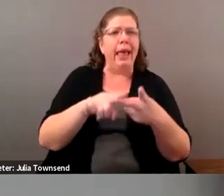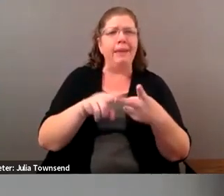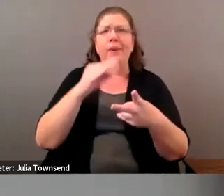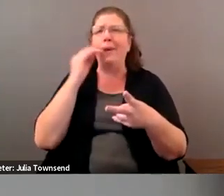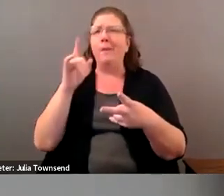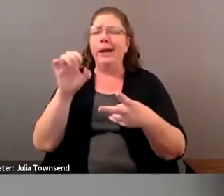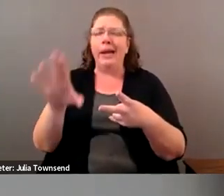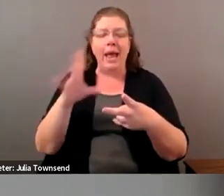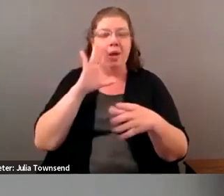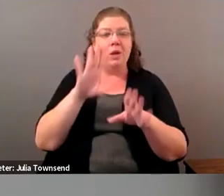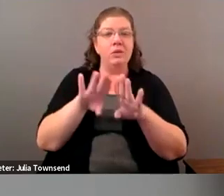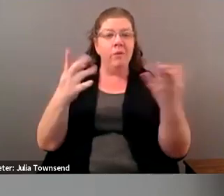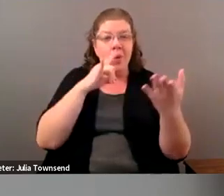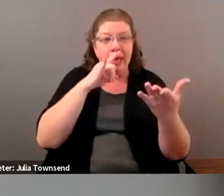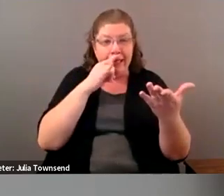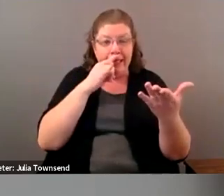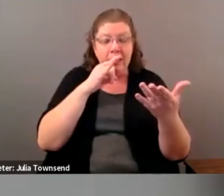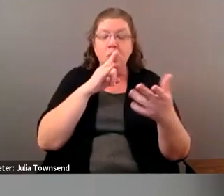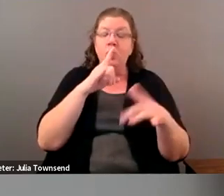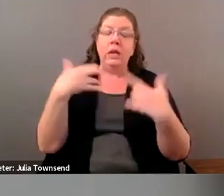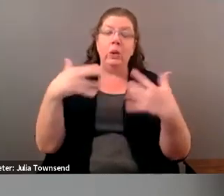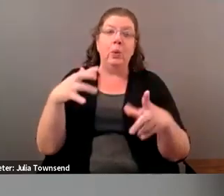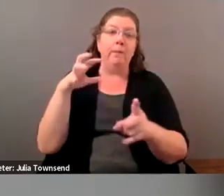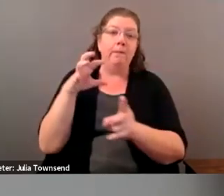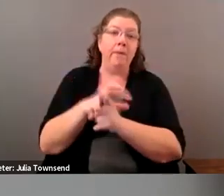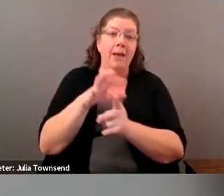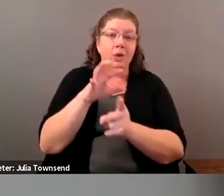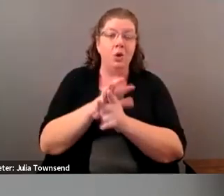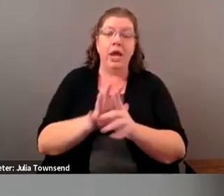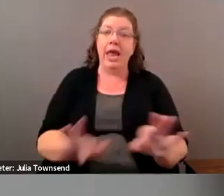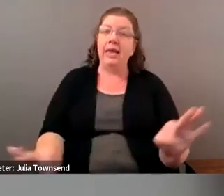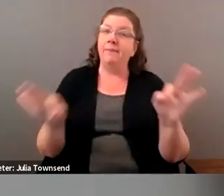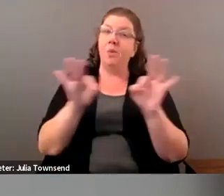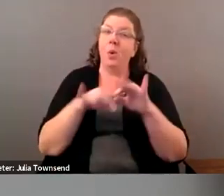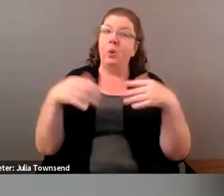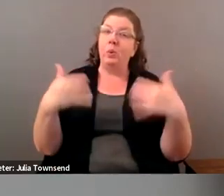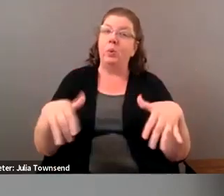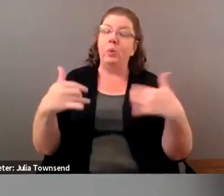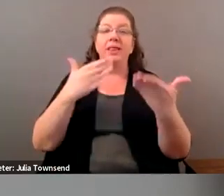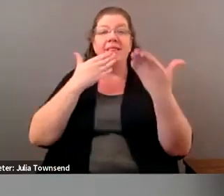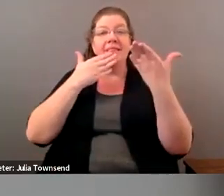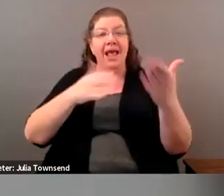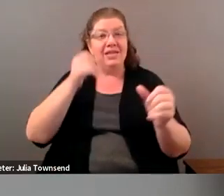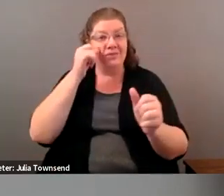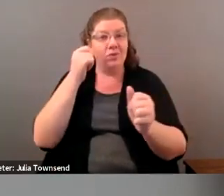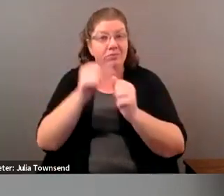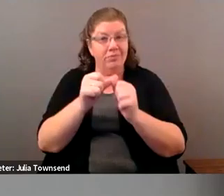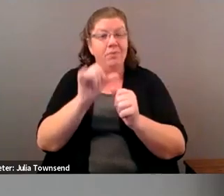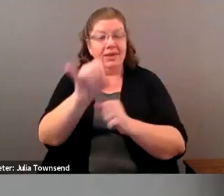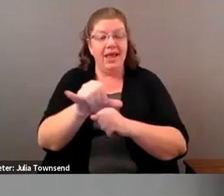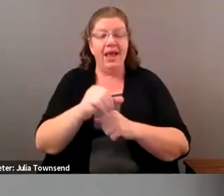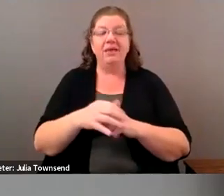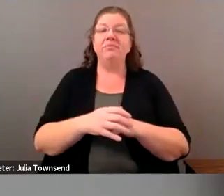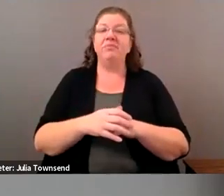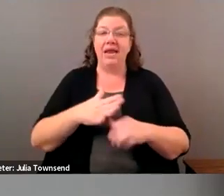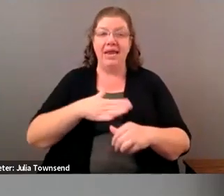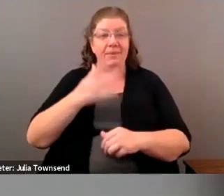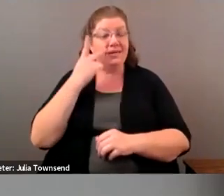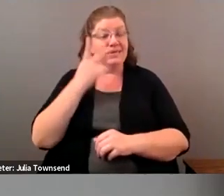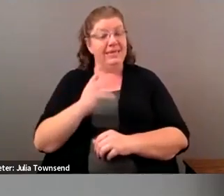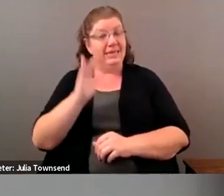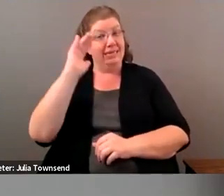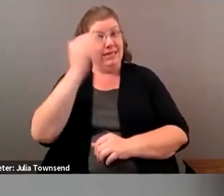eso porque eso lo he visto en otros proyectos donde tienen un laboratorio de computadoras y cosas así disponible para los estudiantes y es bastante